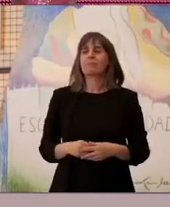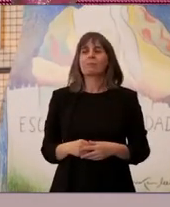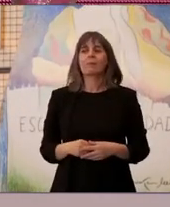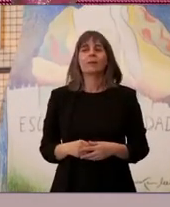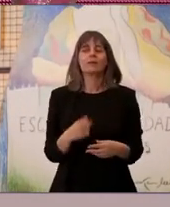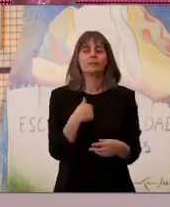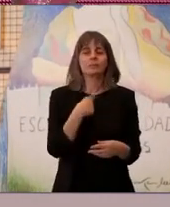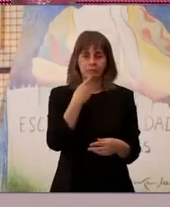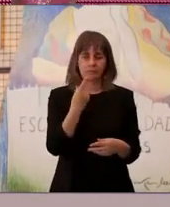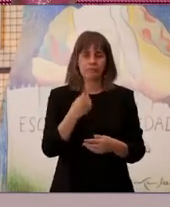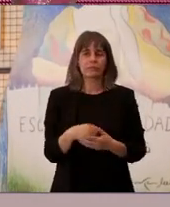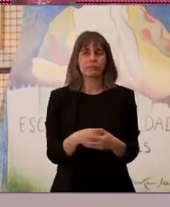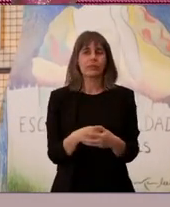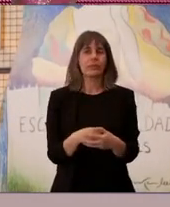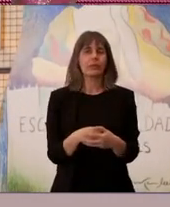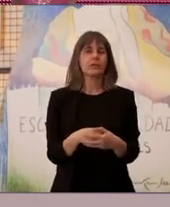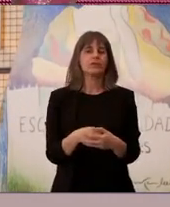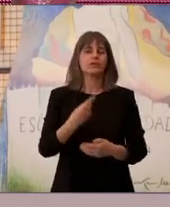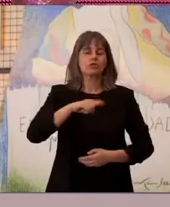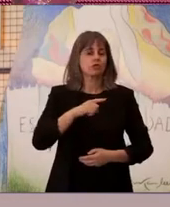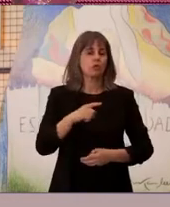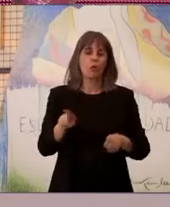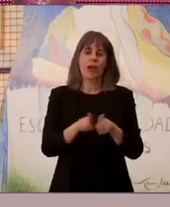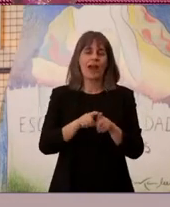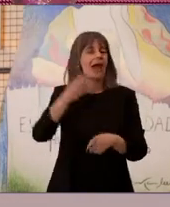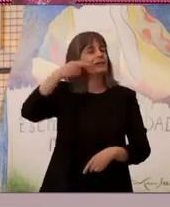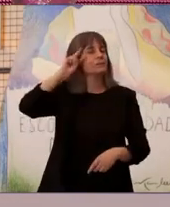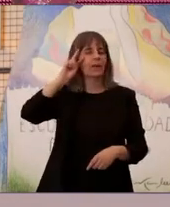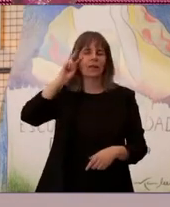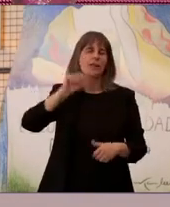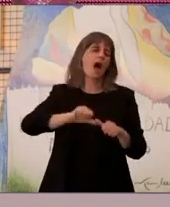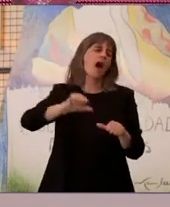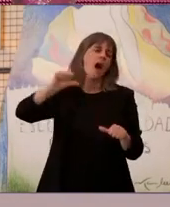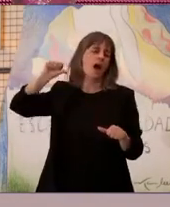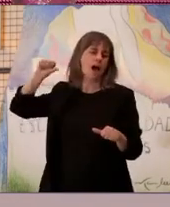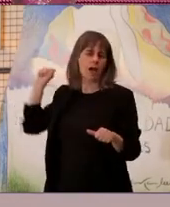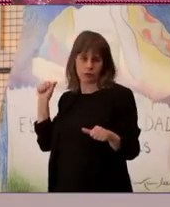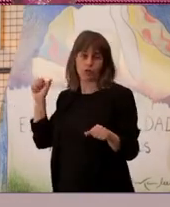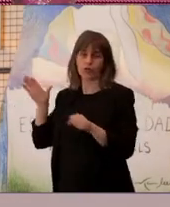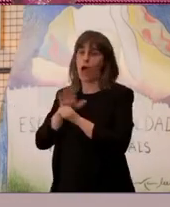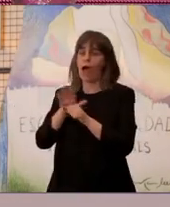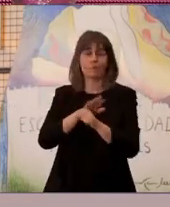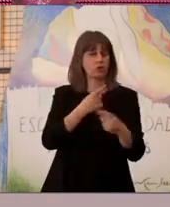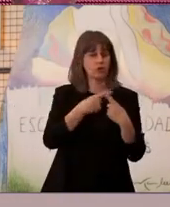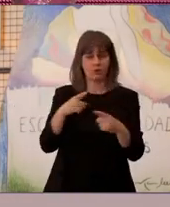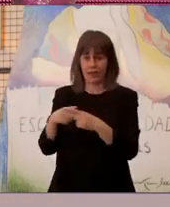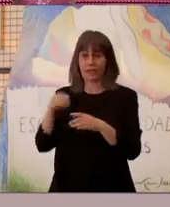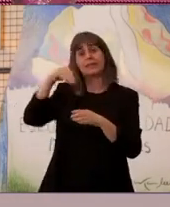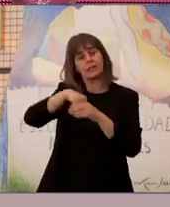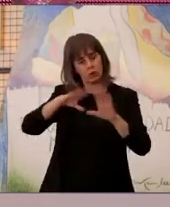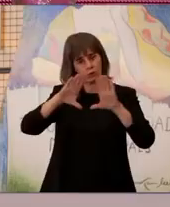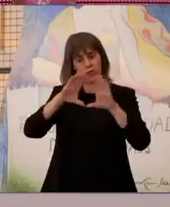o sea lo que os voy a decir es sobre todo fruto de experiencia de muchos años de moverme en diferentes ámbitos pero digamos dentro del feminismo